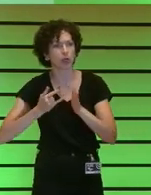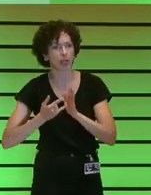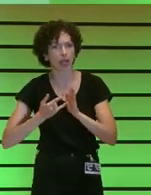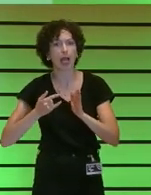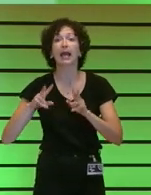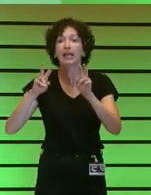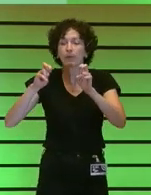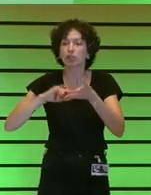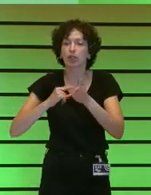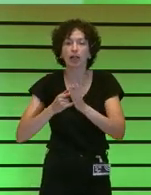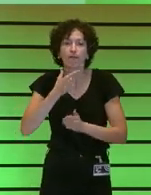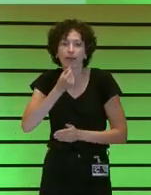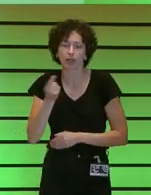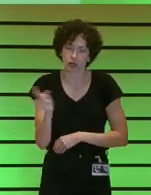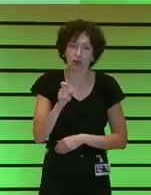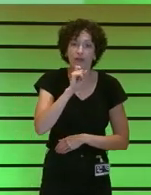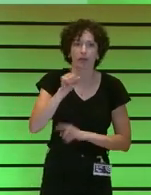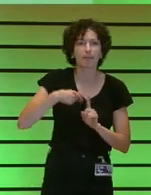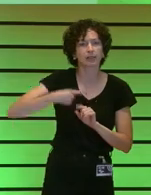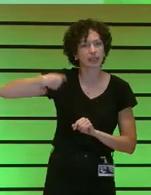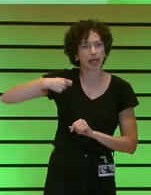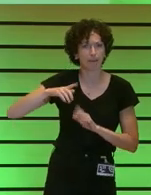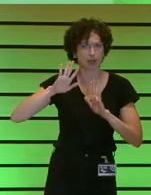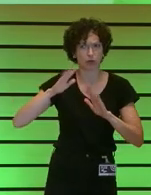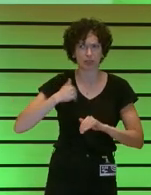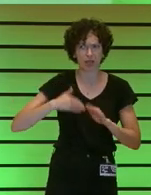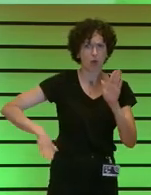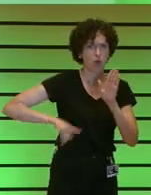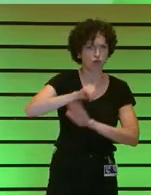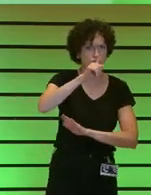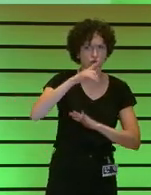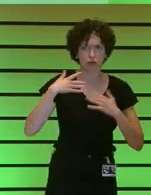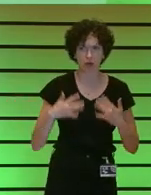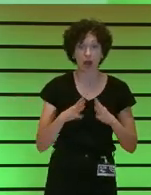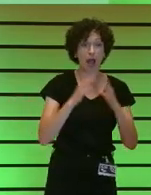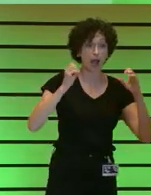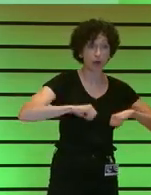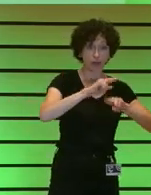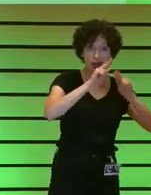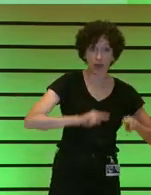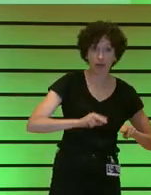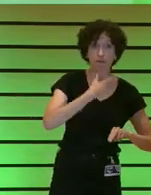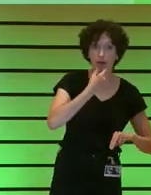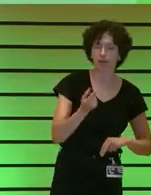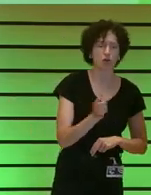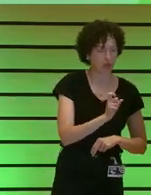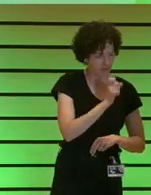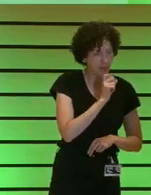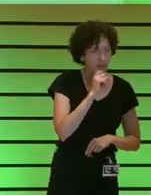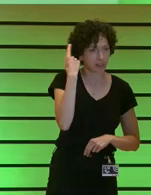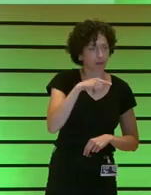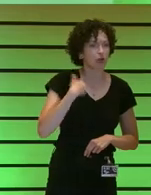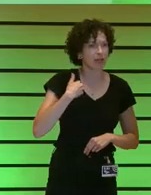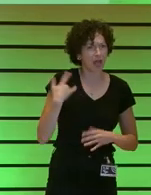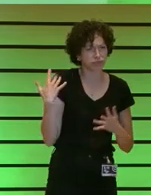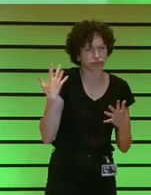es fácil No es difícil y cara pero está corriendo a un ritmo tremendo Los acuerdos internacionales son fáciles no son muy difíciles lo sabemos pero se han